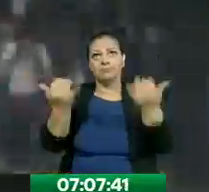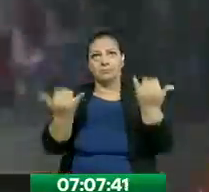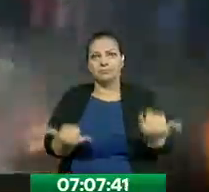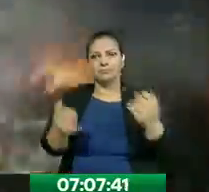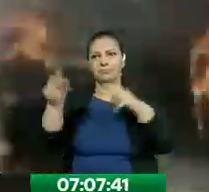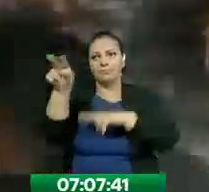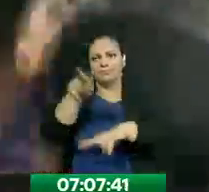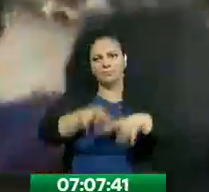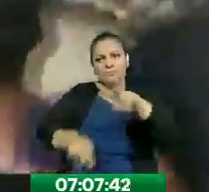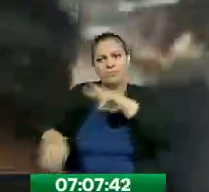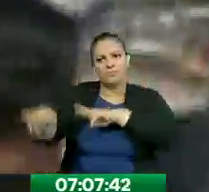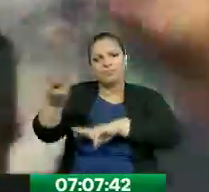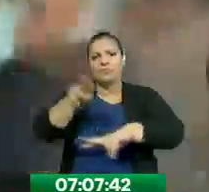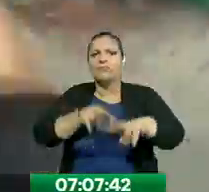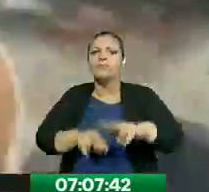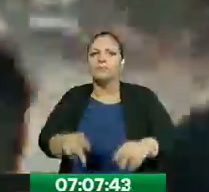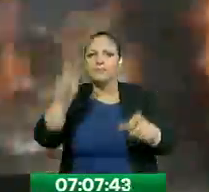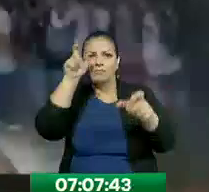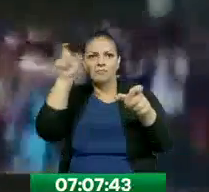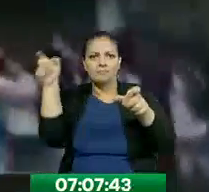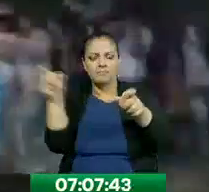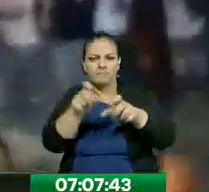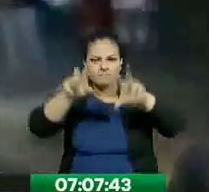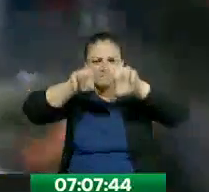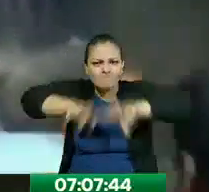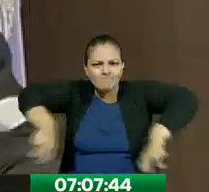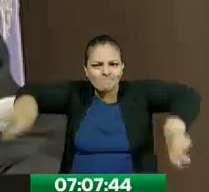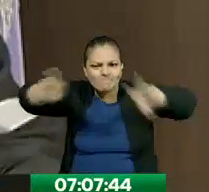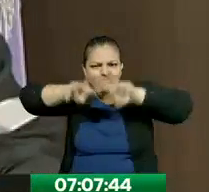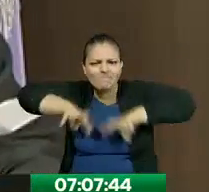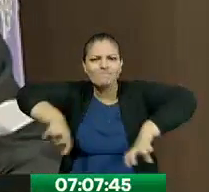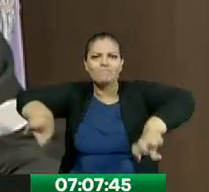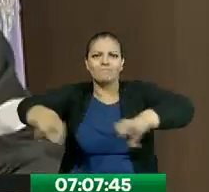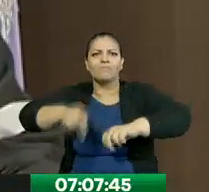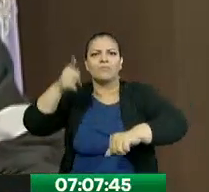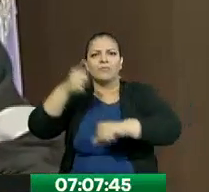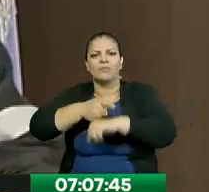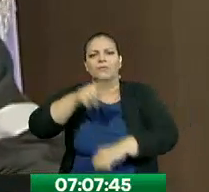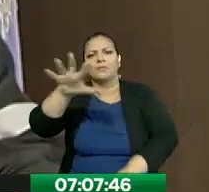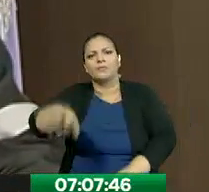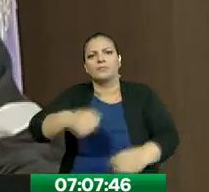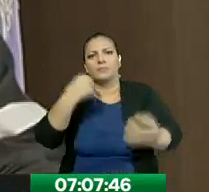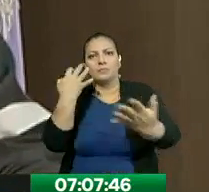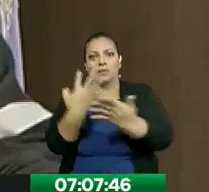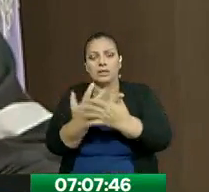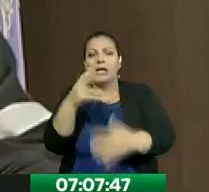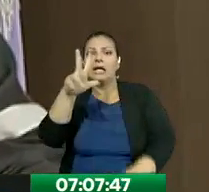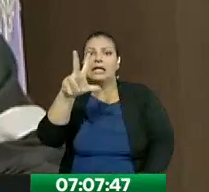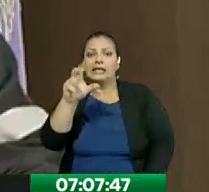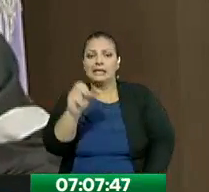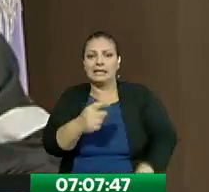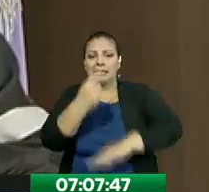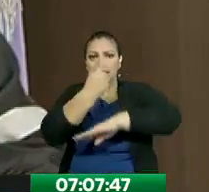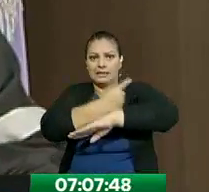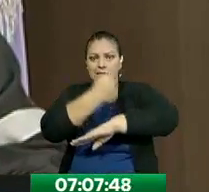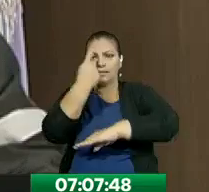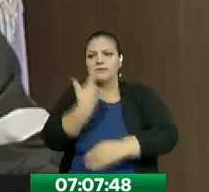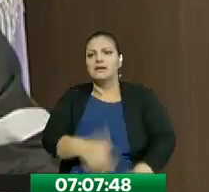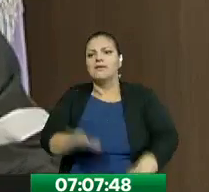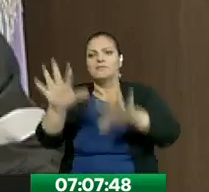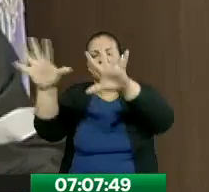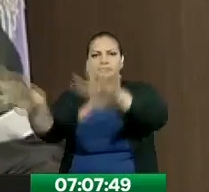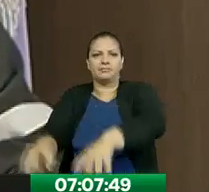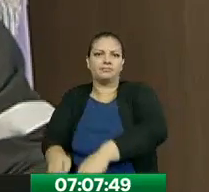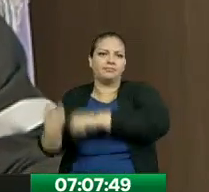y la fundamentación realizada por la Fiscalía, pues acogió el pedido de prisión preventiva y han sido trasladados hasta el Centro de Privación de